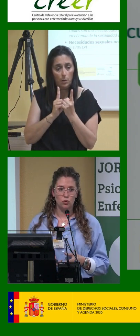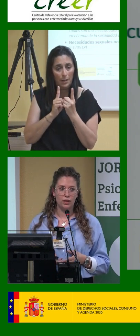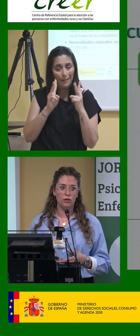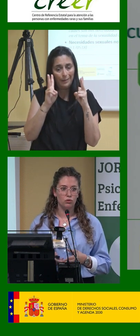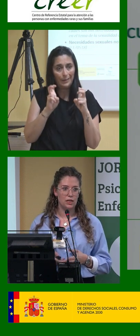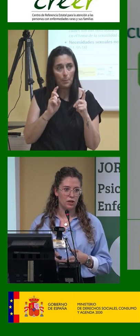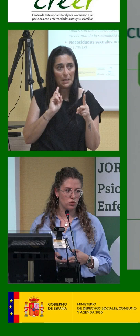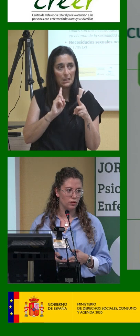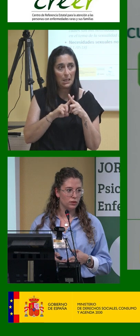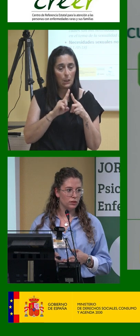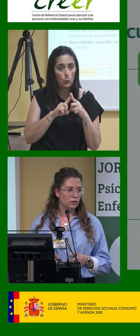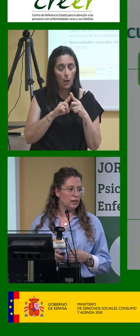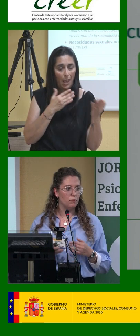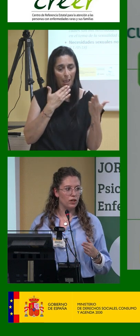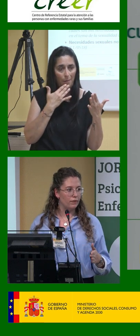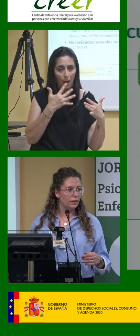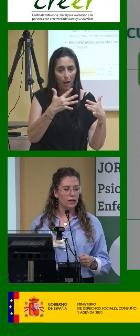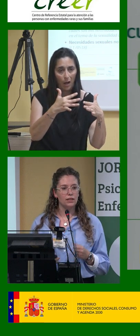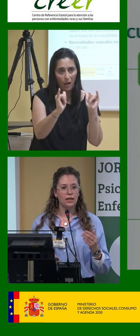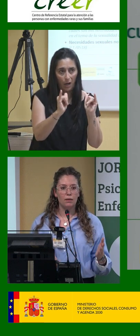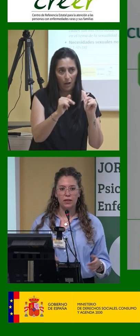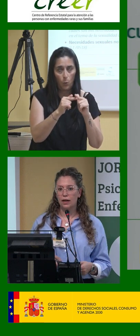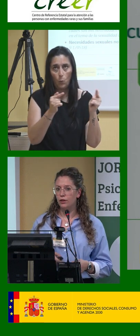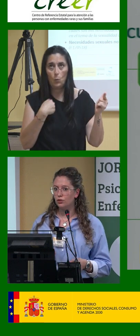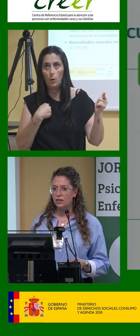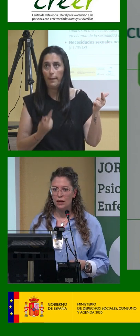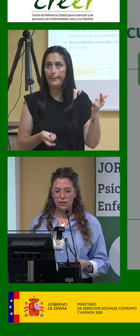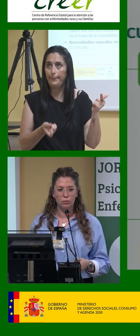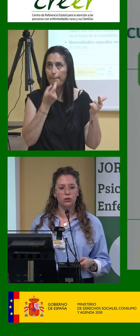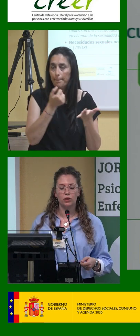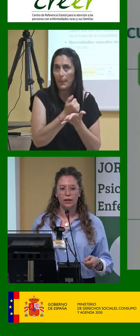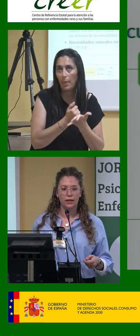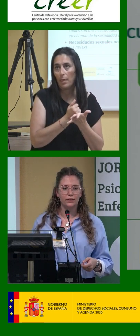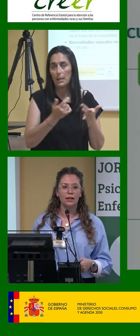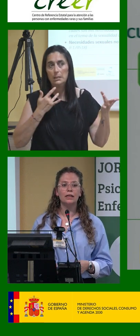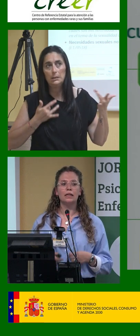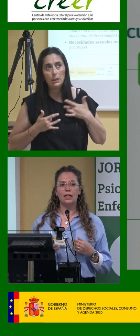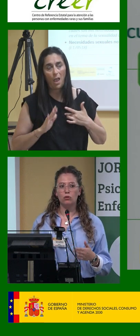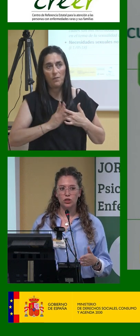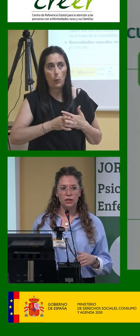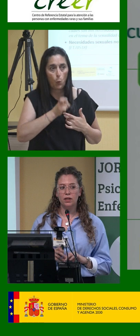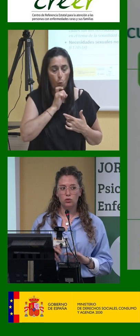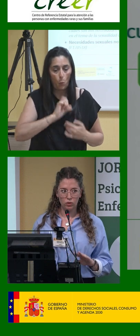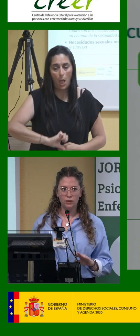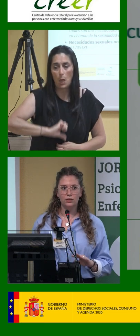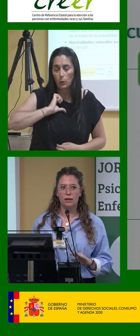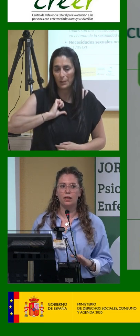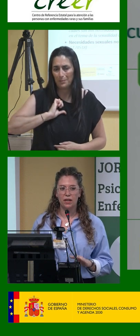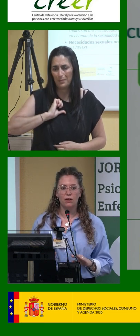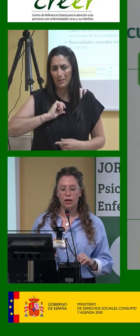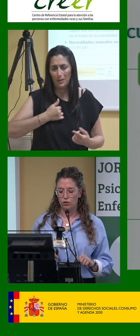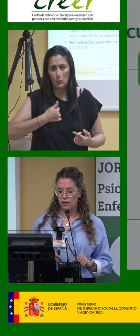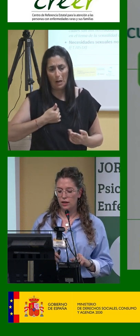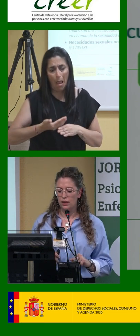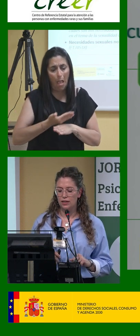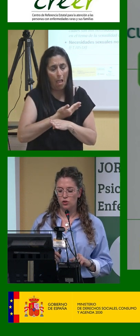la sexualidad con esa persona, en qué le podía afectar, ya sea la medicación, ya sea la sintomatología directa, el autoestima. Nunca se habían parado